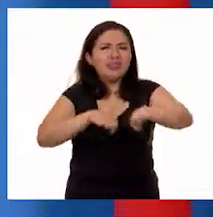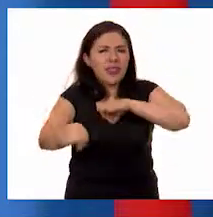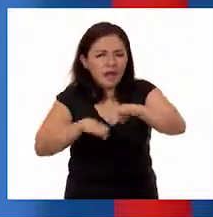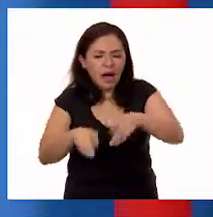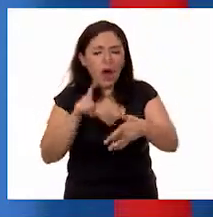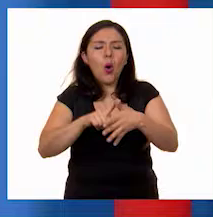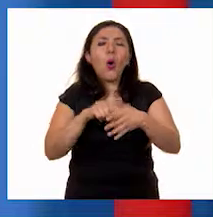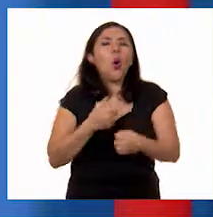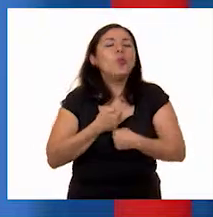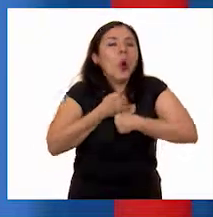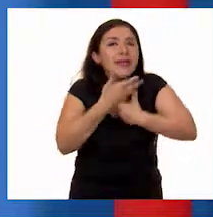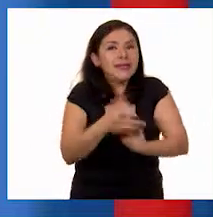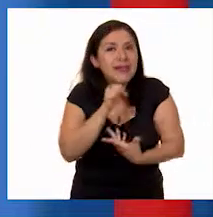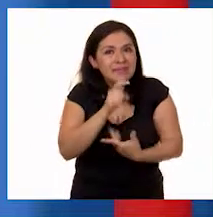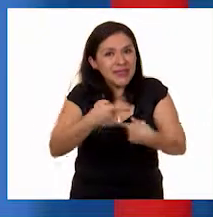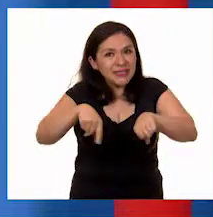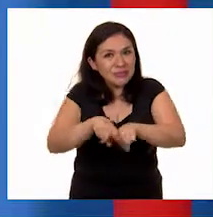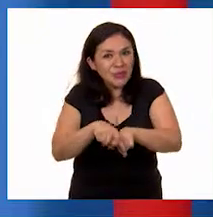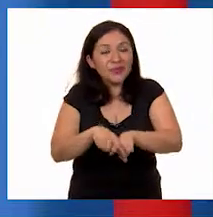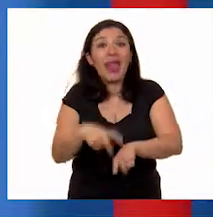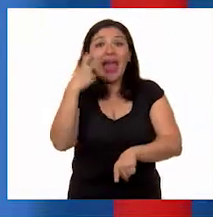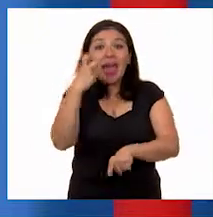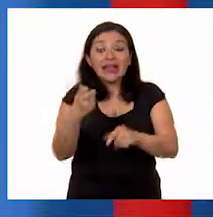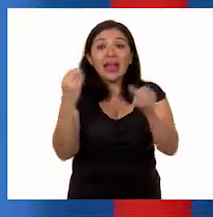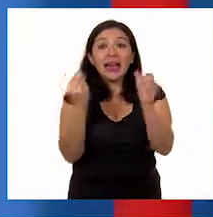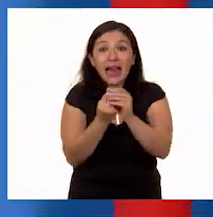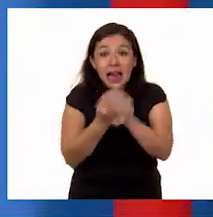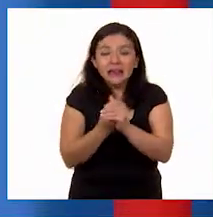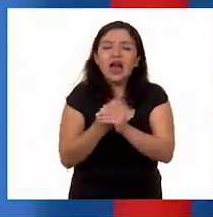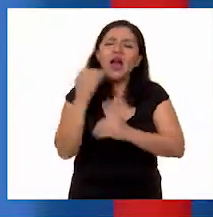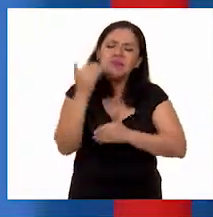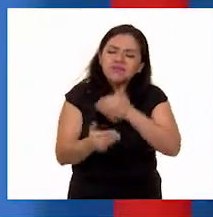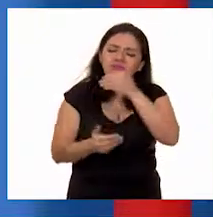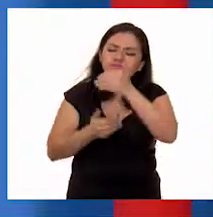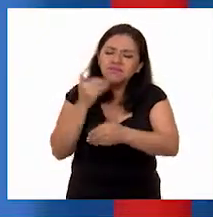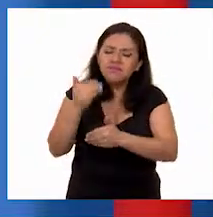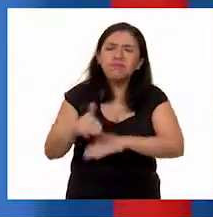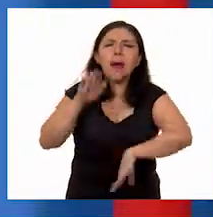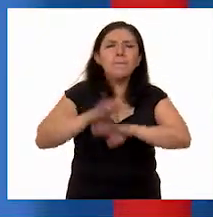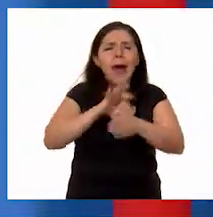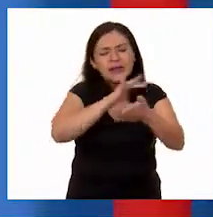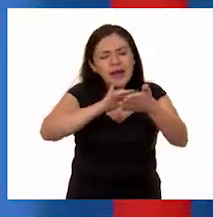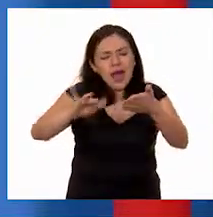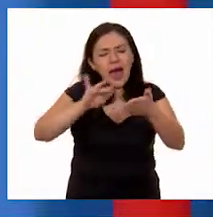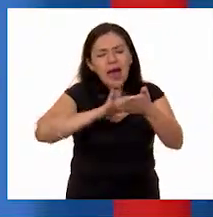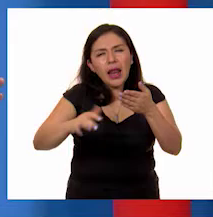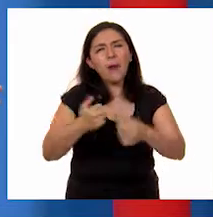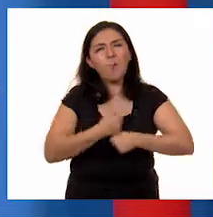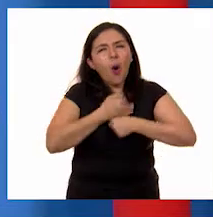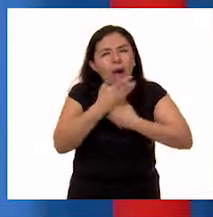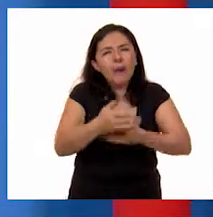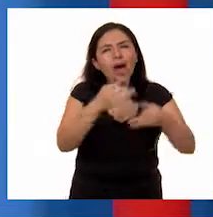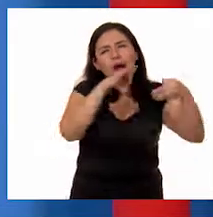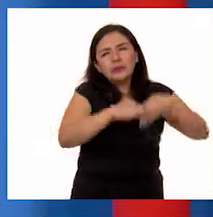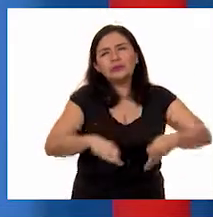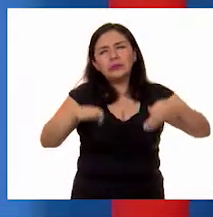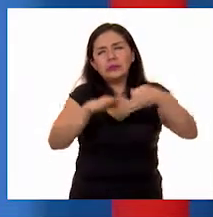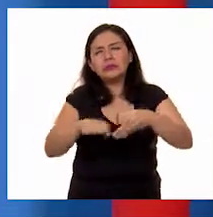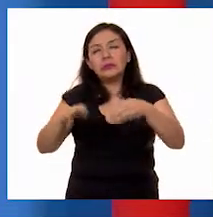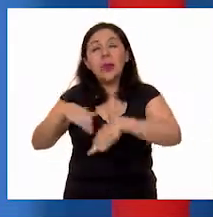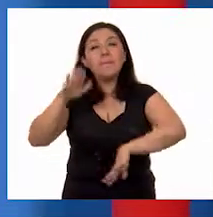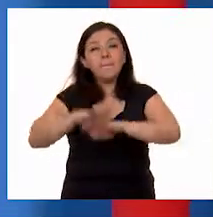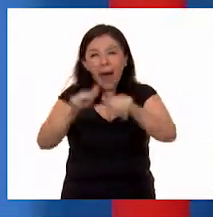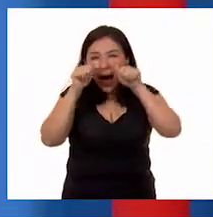la poesía misma. Clase con clase fuimos leyendo más de un poema y en todas las ocasiones nos enfocamos